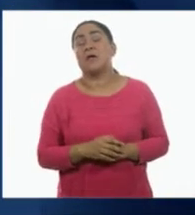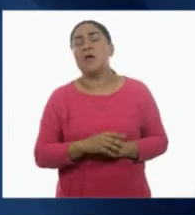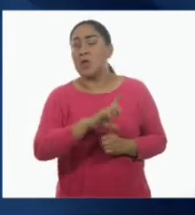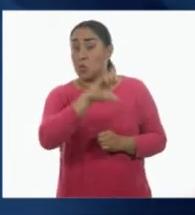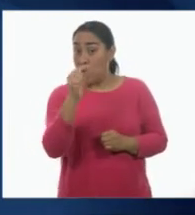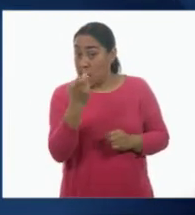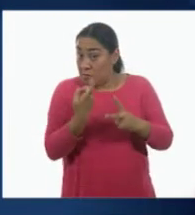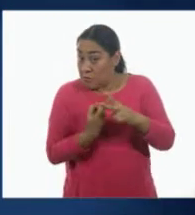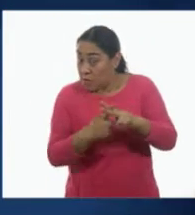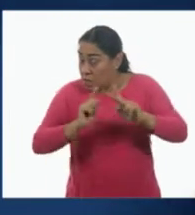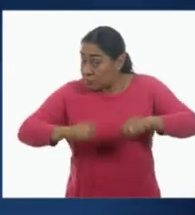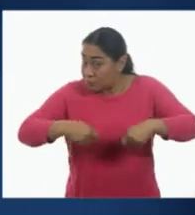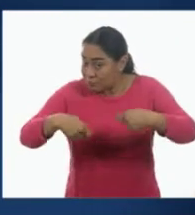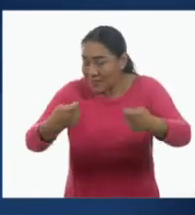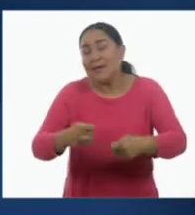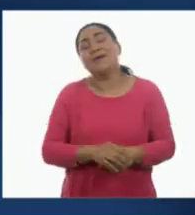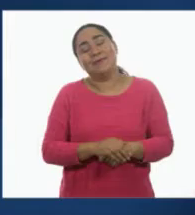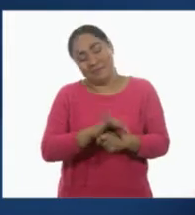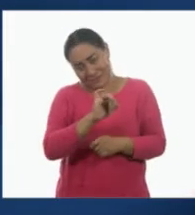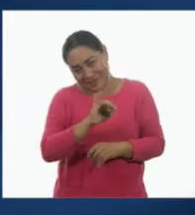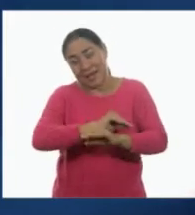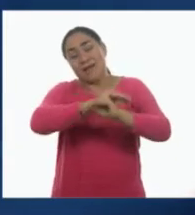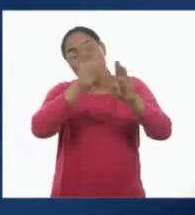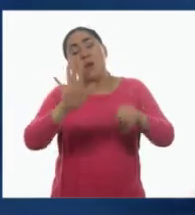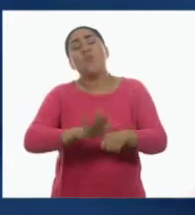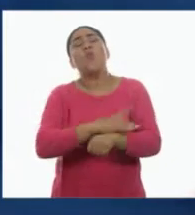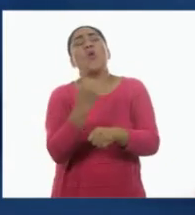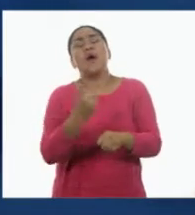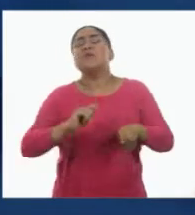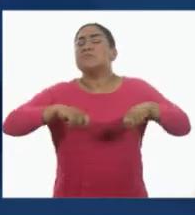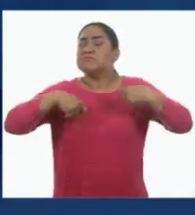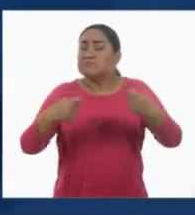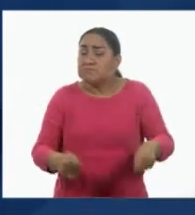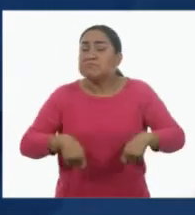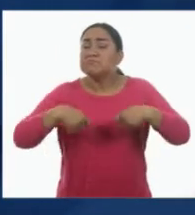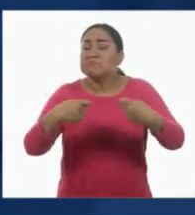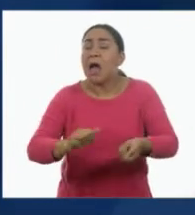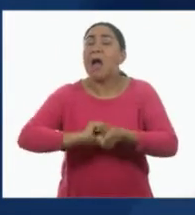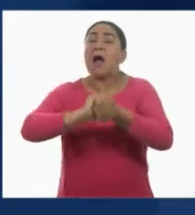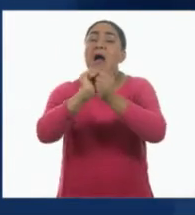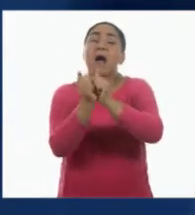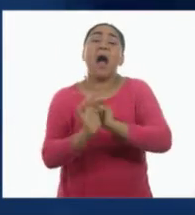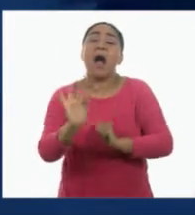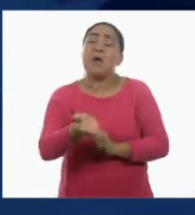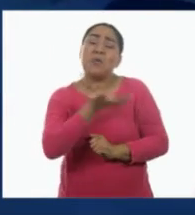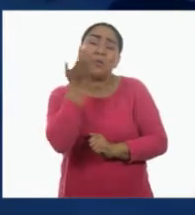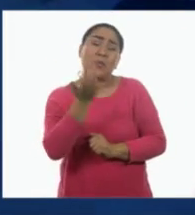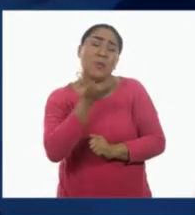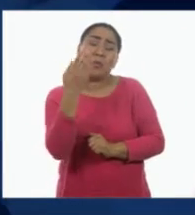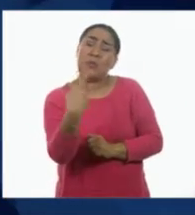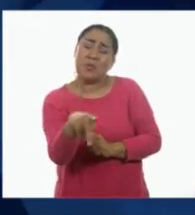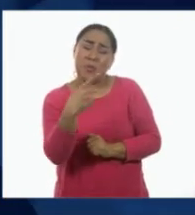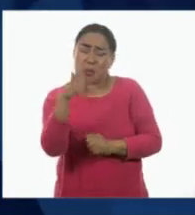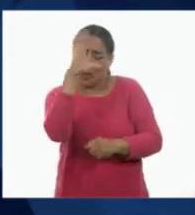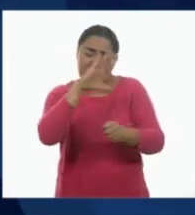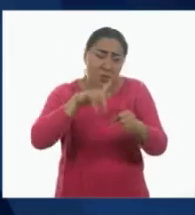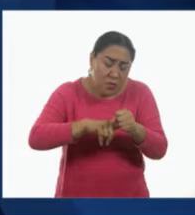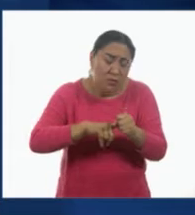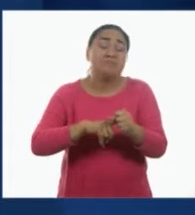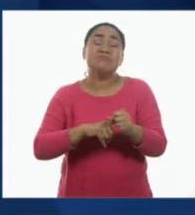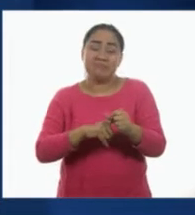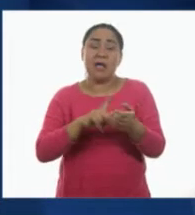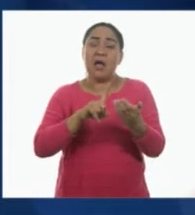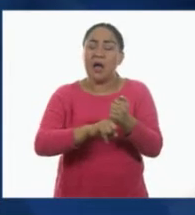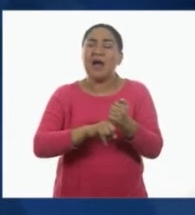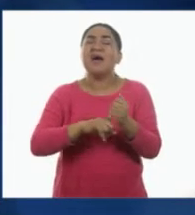Claro, al ser repetidas de generación en generación, se convirtieron en tradiciones. El pueblo que las originaba se ubicaba en un tiempo